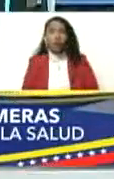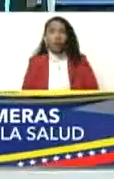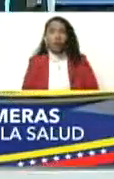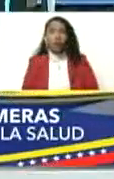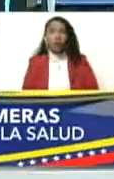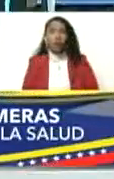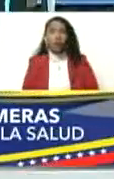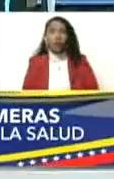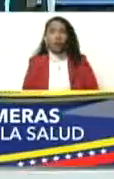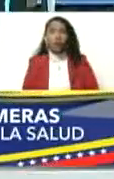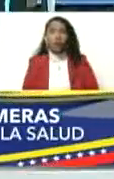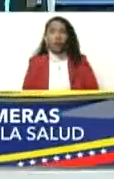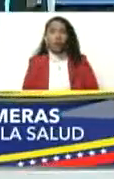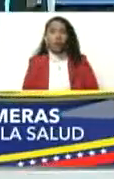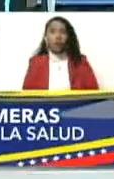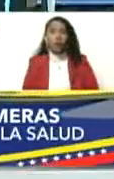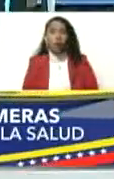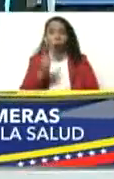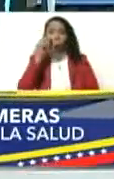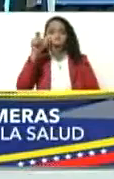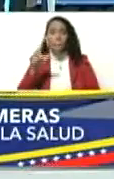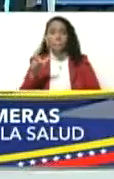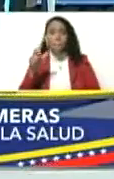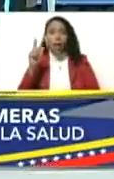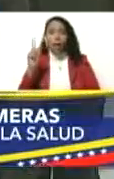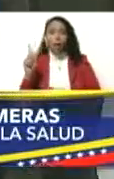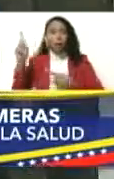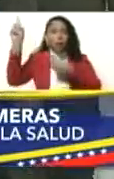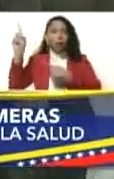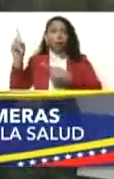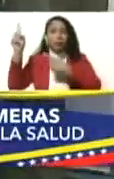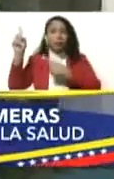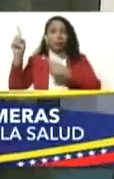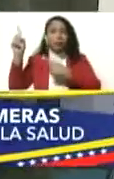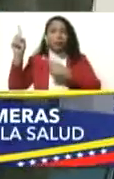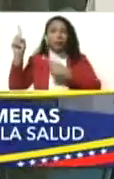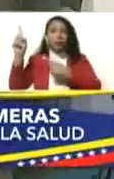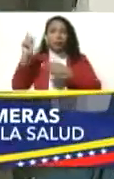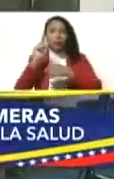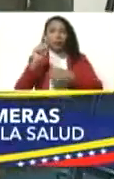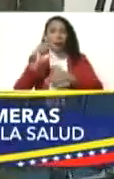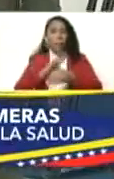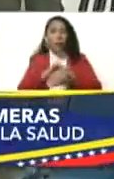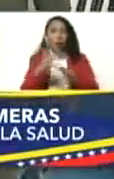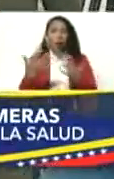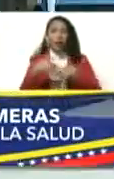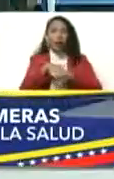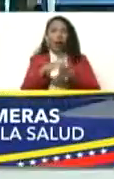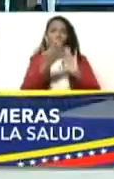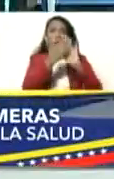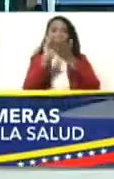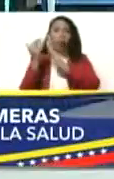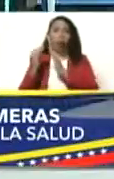primaria. Teniente Ángel Nazareno Pantoja Martínez, médico integral comunitario.